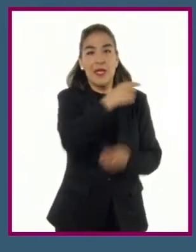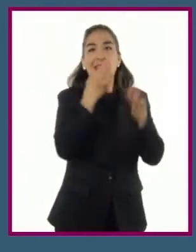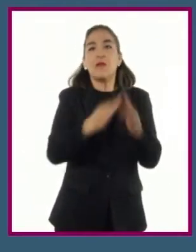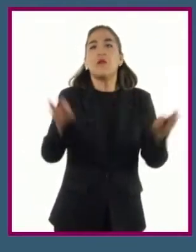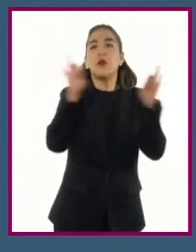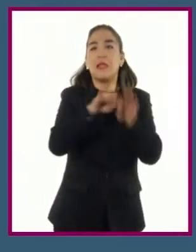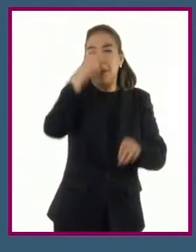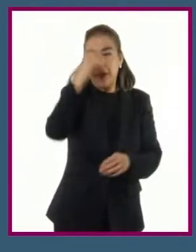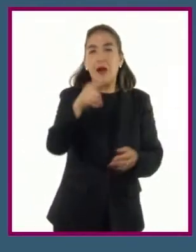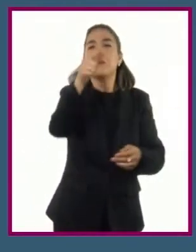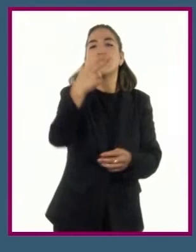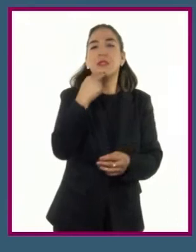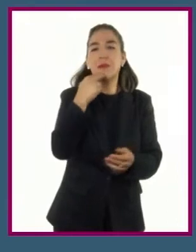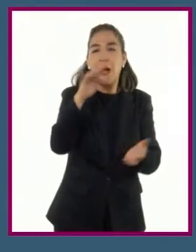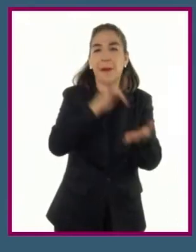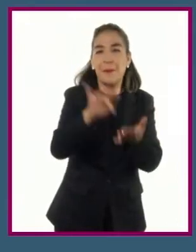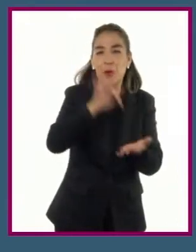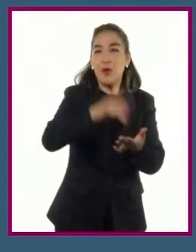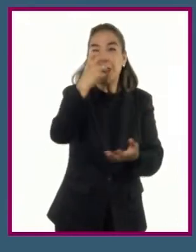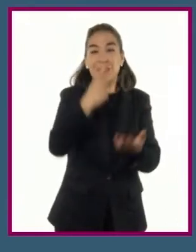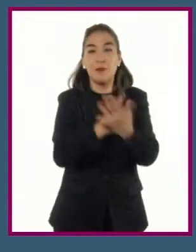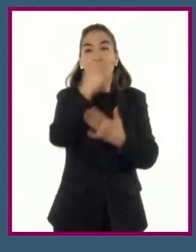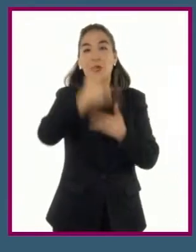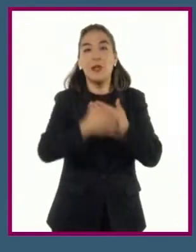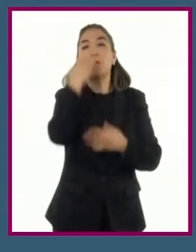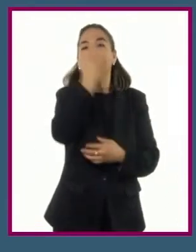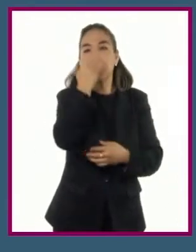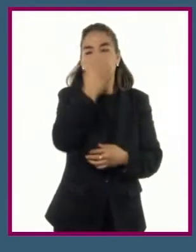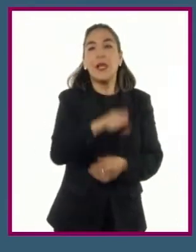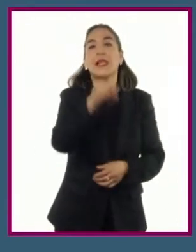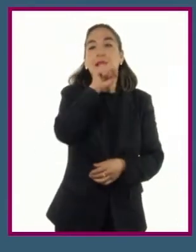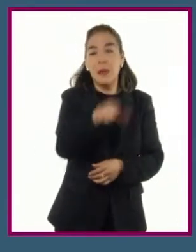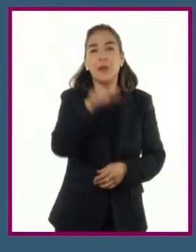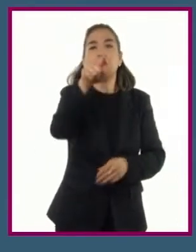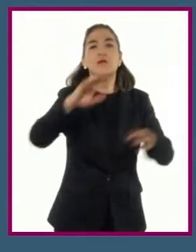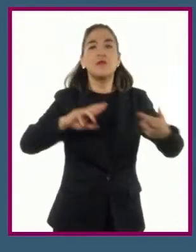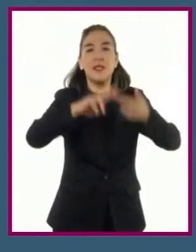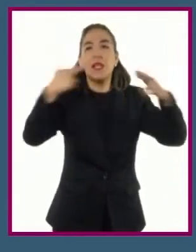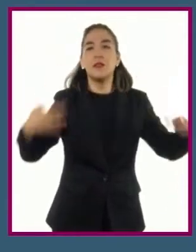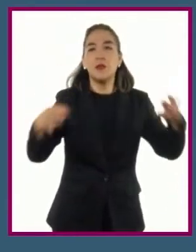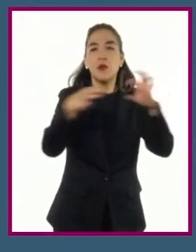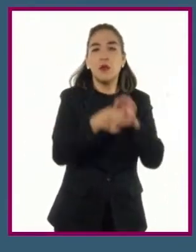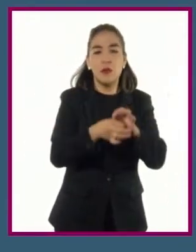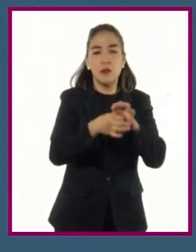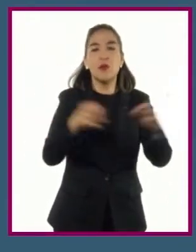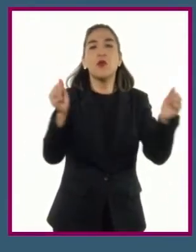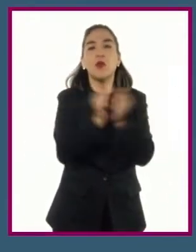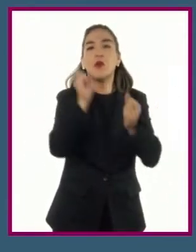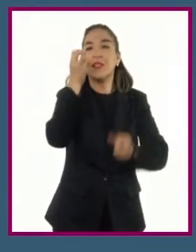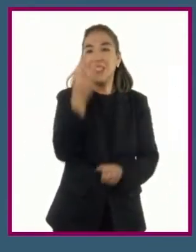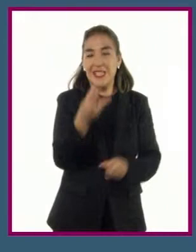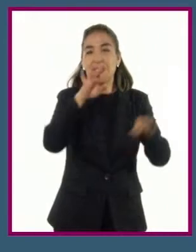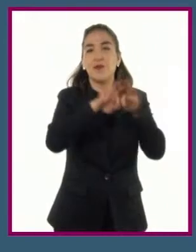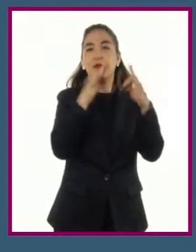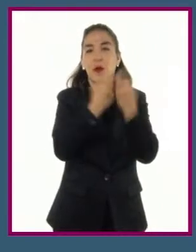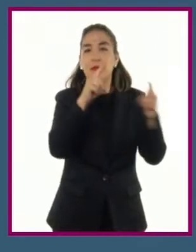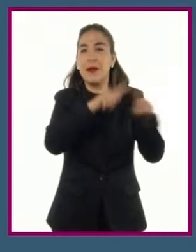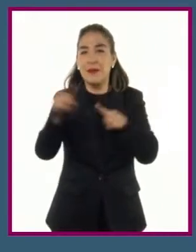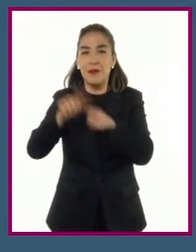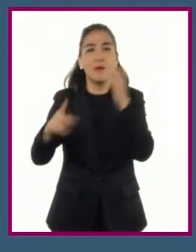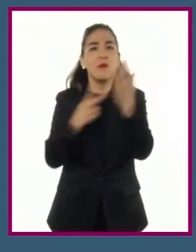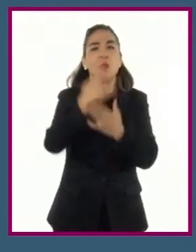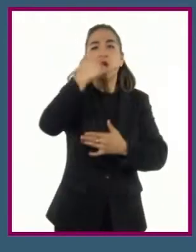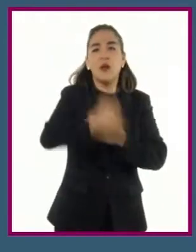servirán como apoyo en su proyecto escolar y que además relacionan y concretan los 3 tipos de proyecto.